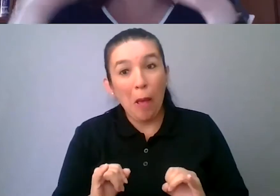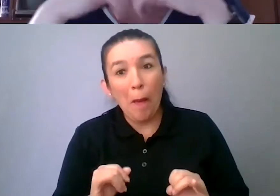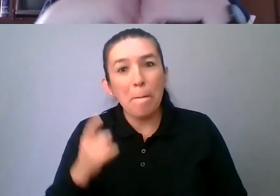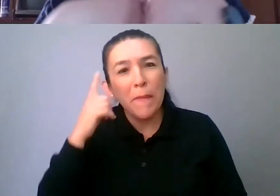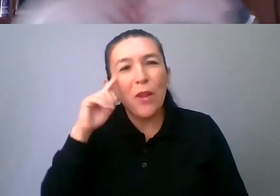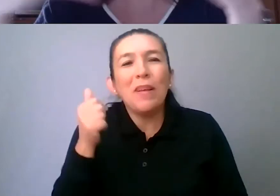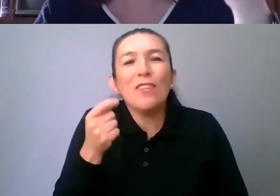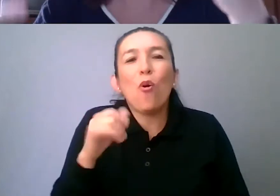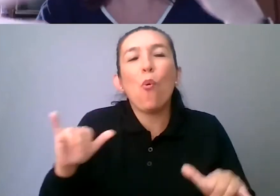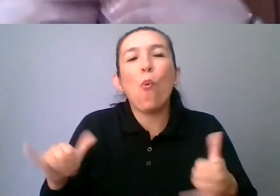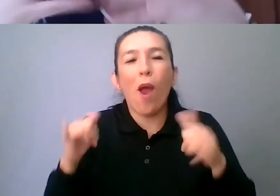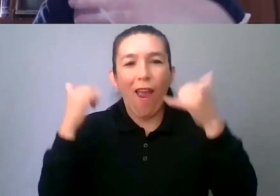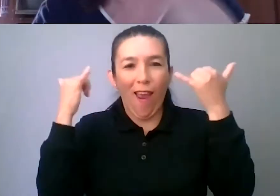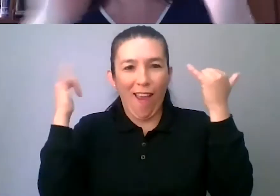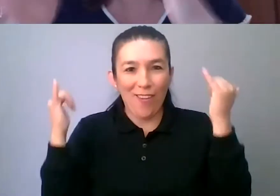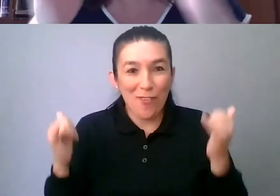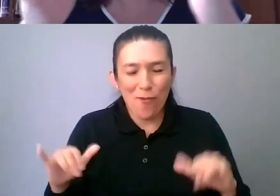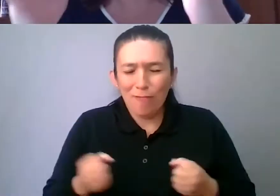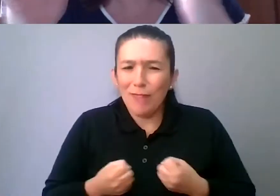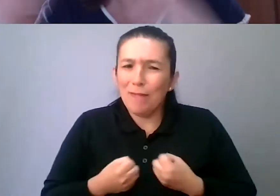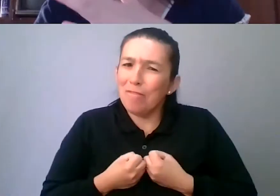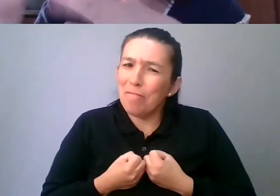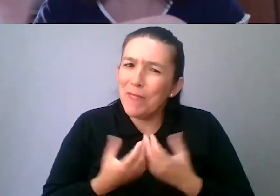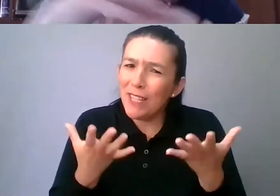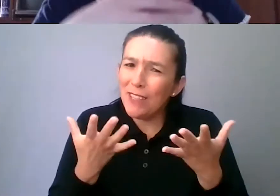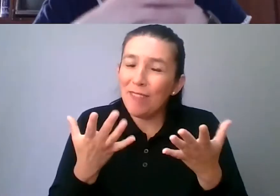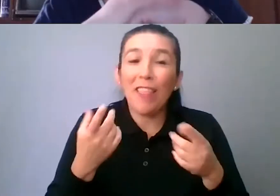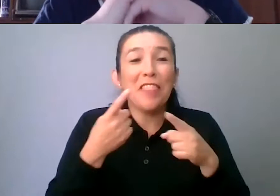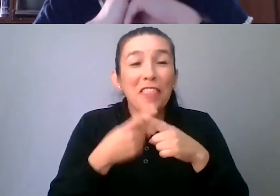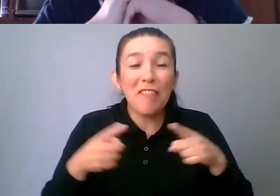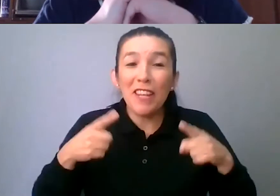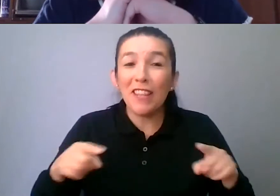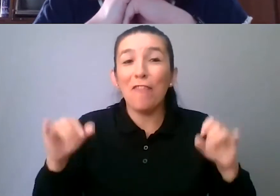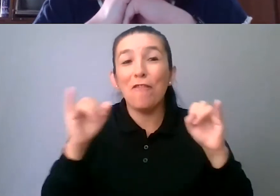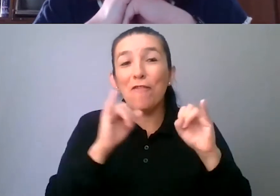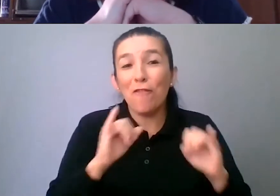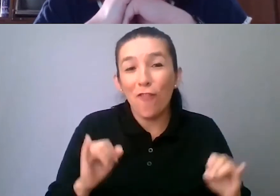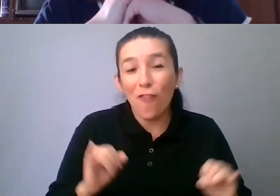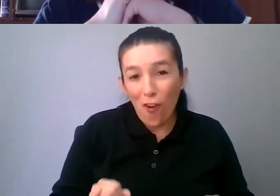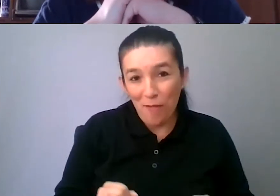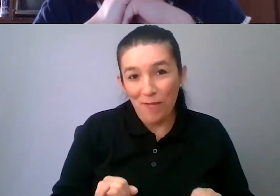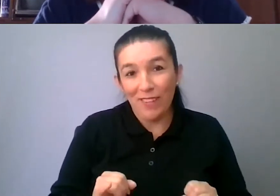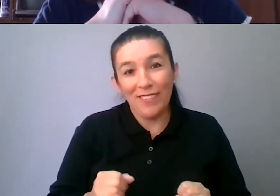como un juego, es como parte de la misma expresión, pero son las distintas aristas que va teniendo la misma expresión.